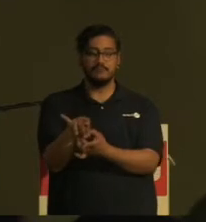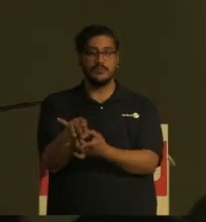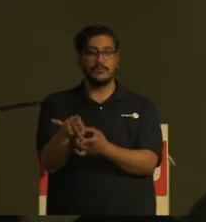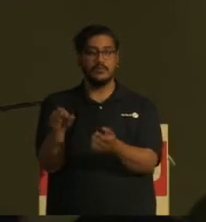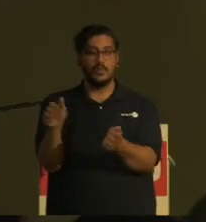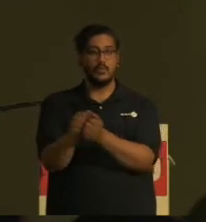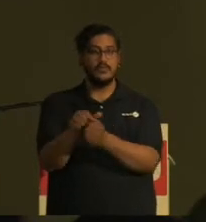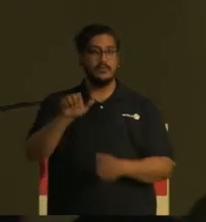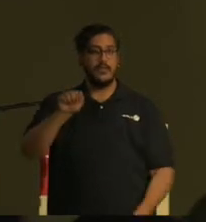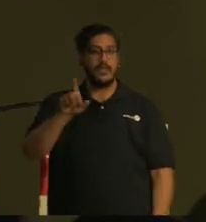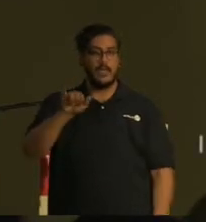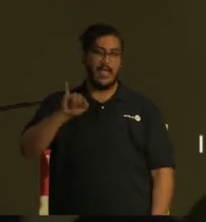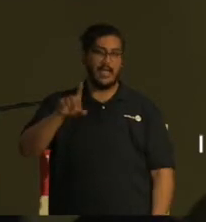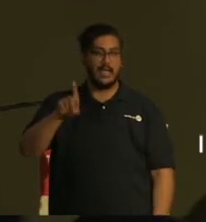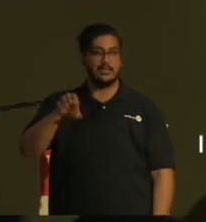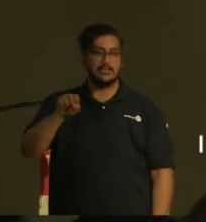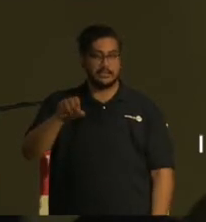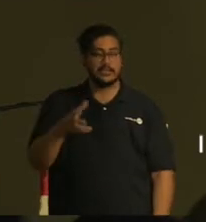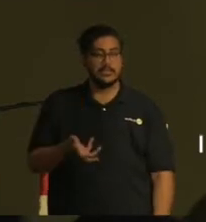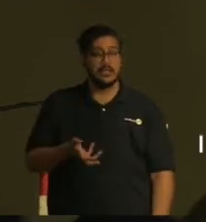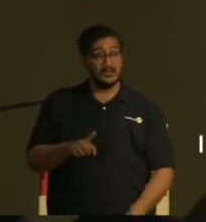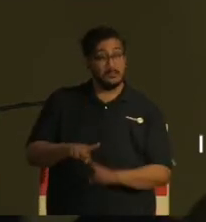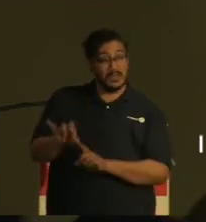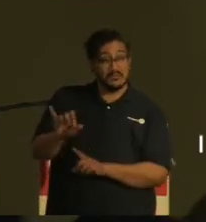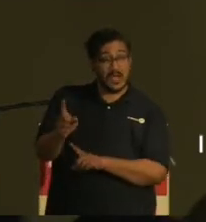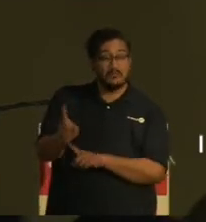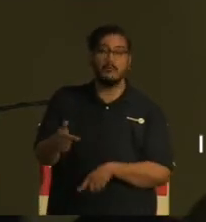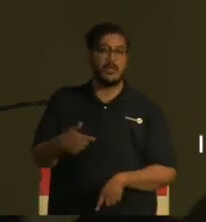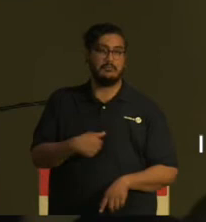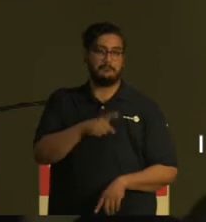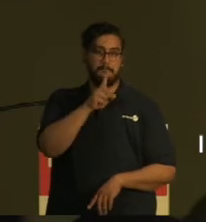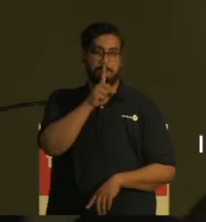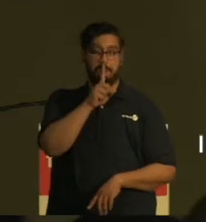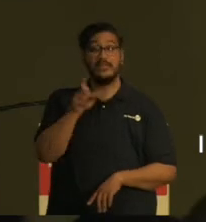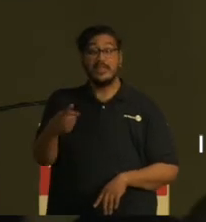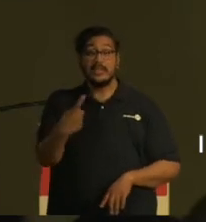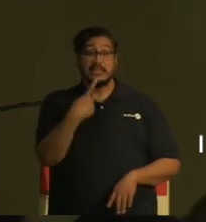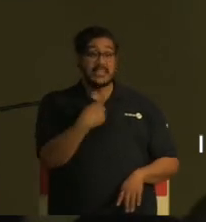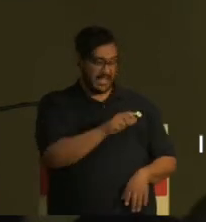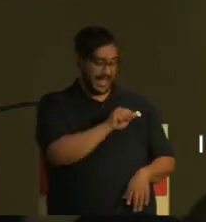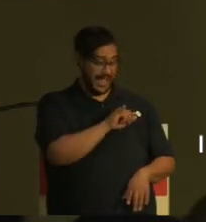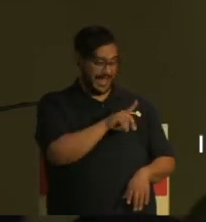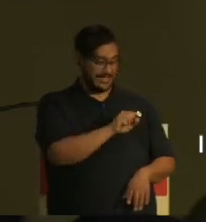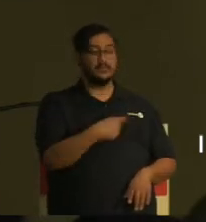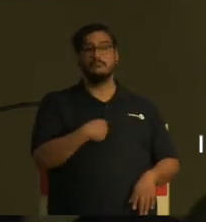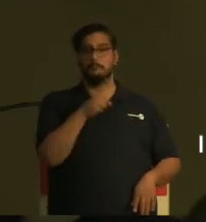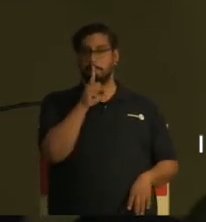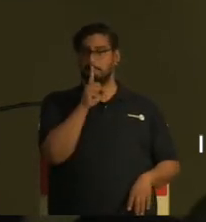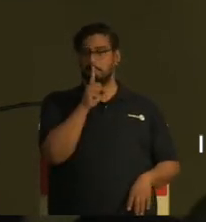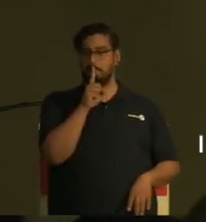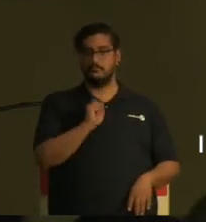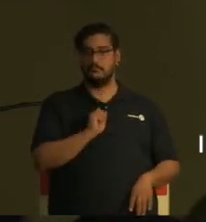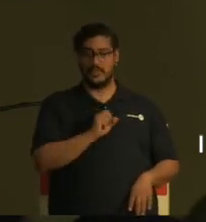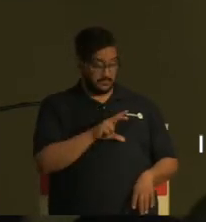con el SIDA, con el AIDS, ¿no? Porque yo en el momento no quería decir, me decían que era AIDS, yo decía no es AIDS. Me decían, ¿no